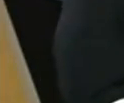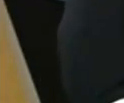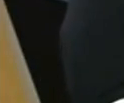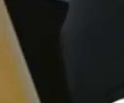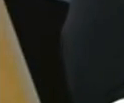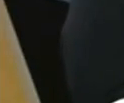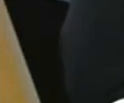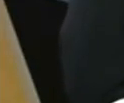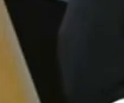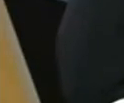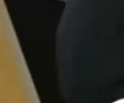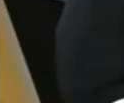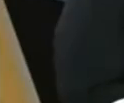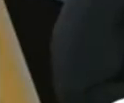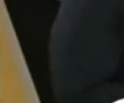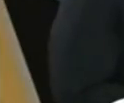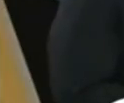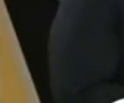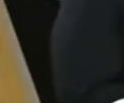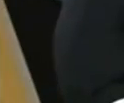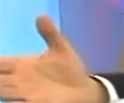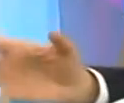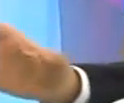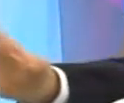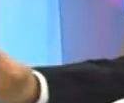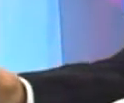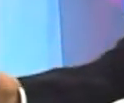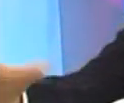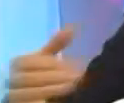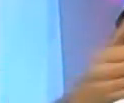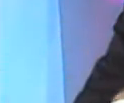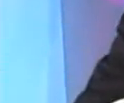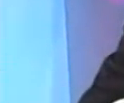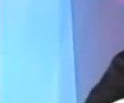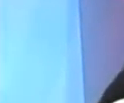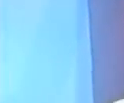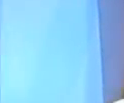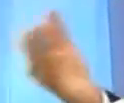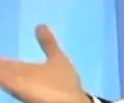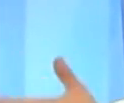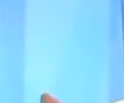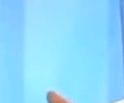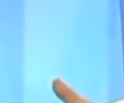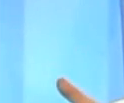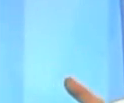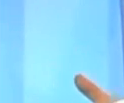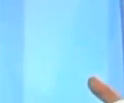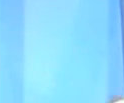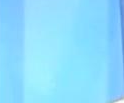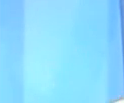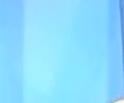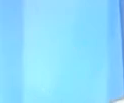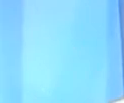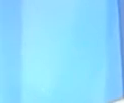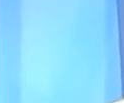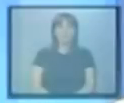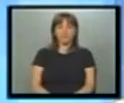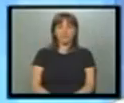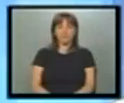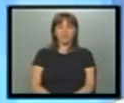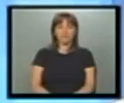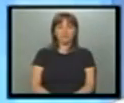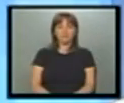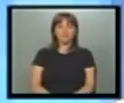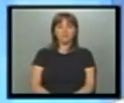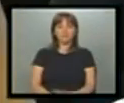cadena de la producción lechera. Con mucho... Habíamos hablado en su momento, Marce, sí, de la dificultad para sacar la leche de los campos, ¿no? Porque claro, no se podía transitar